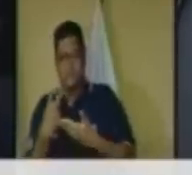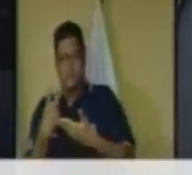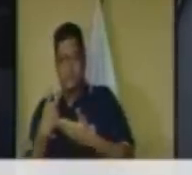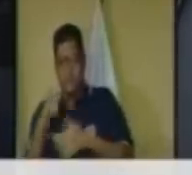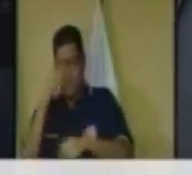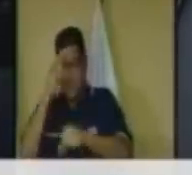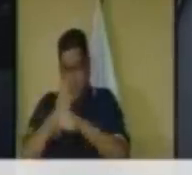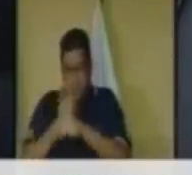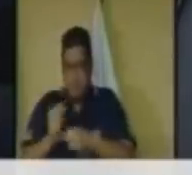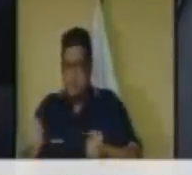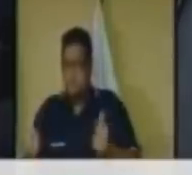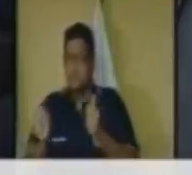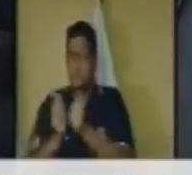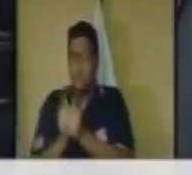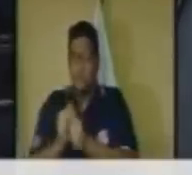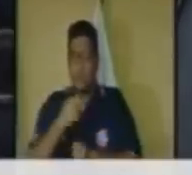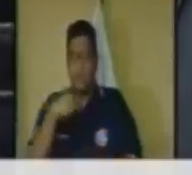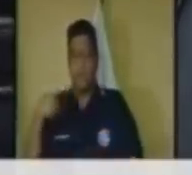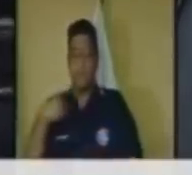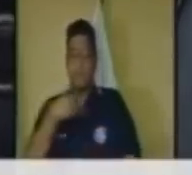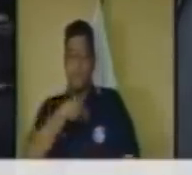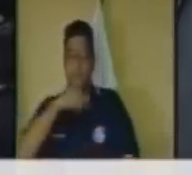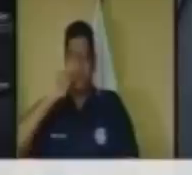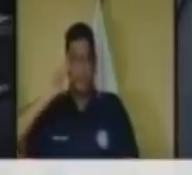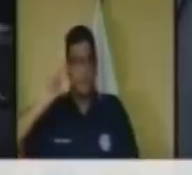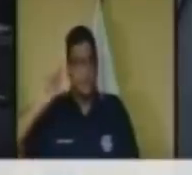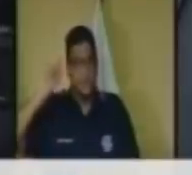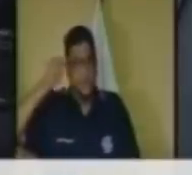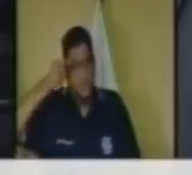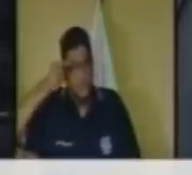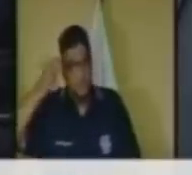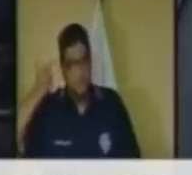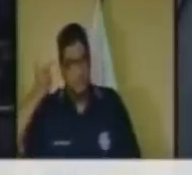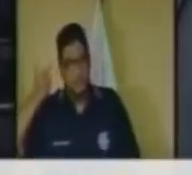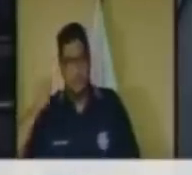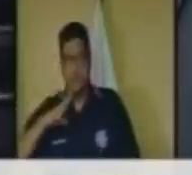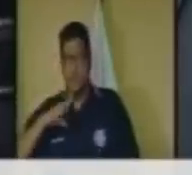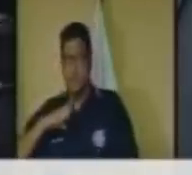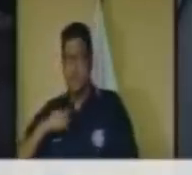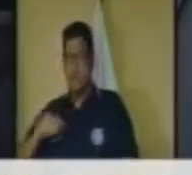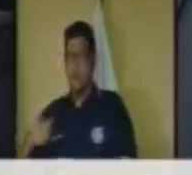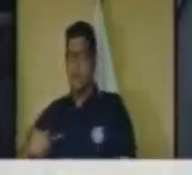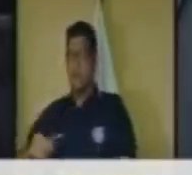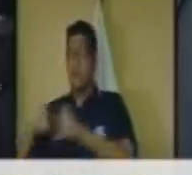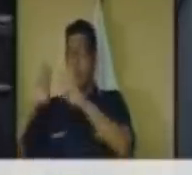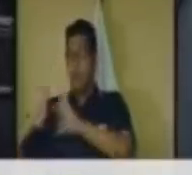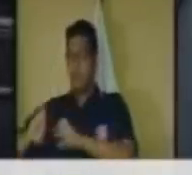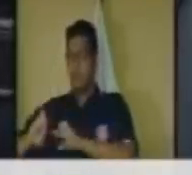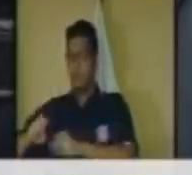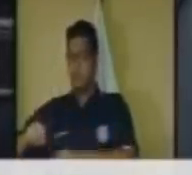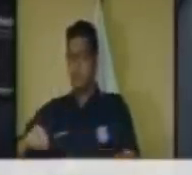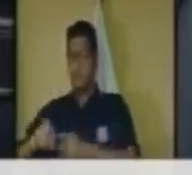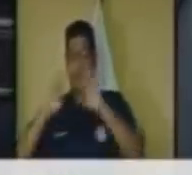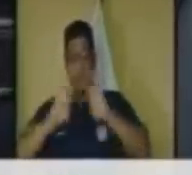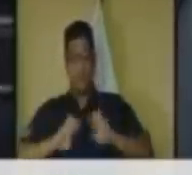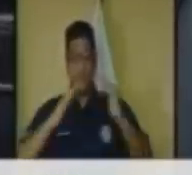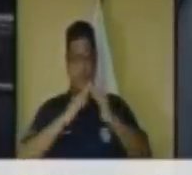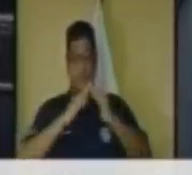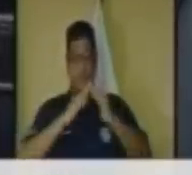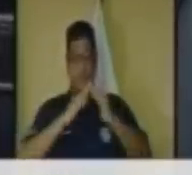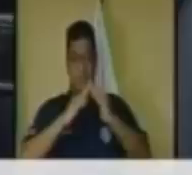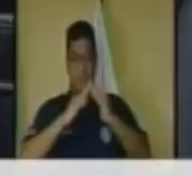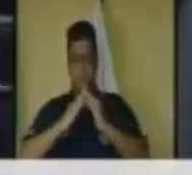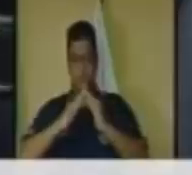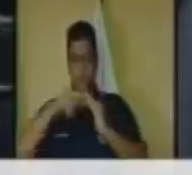con el Ministerio de Gobernación. Tienen un agente policial en la entrada de su casa, pero esto no es